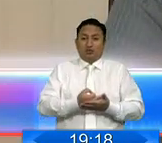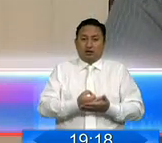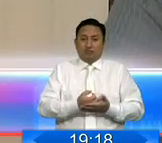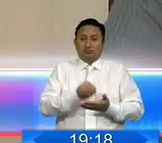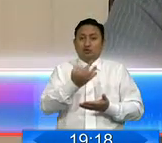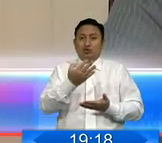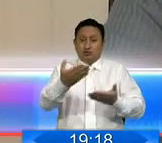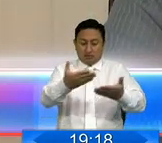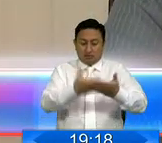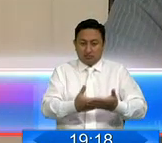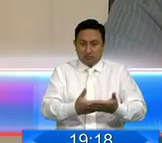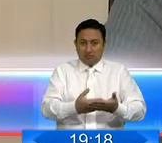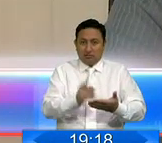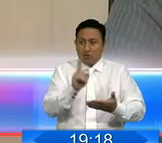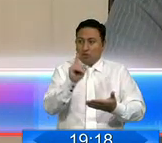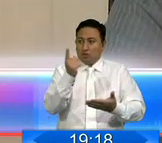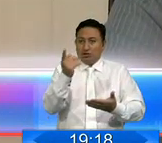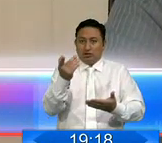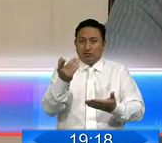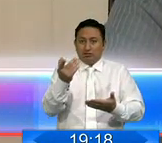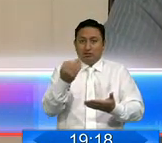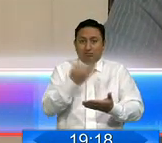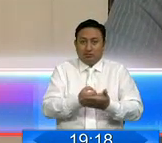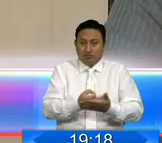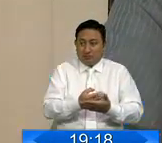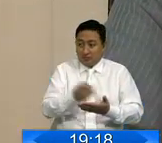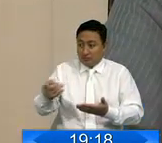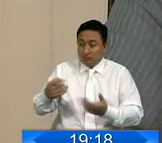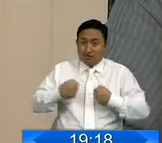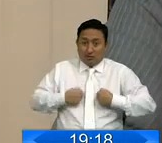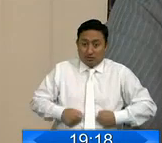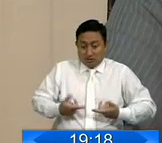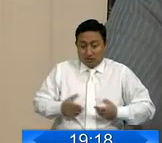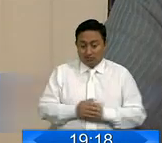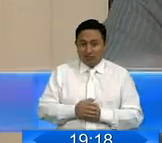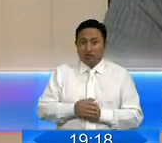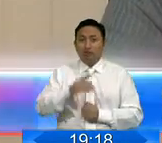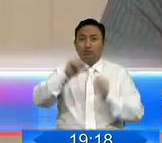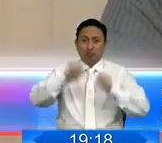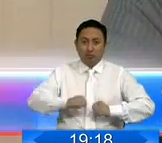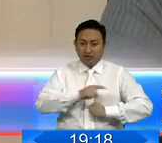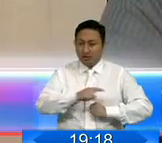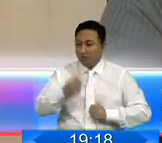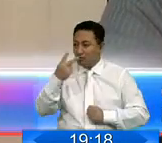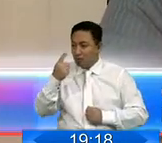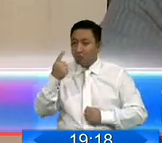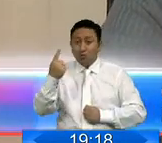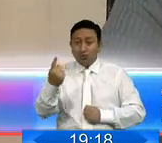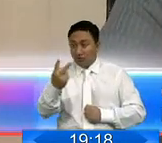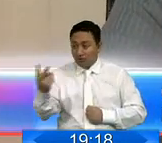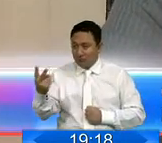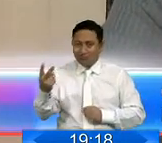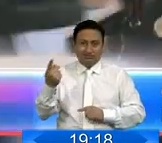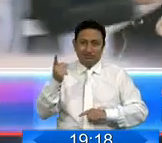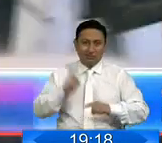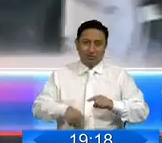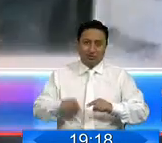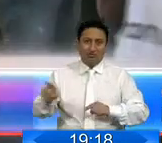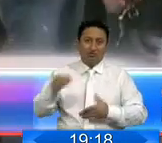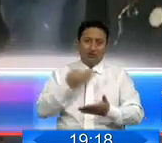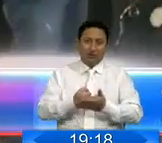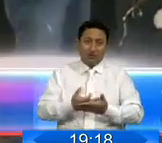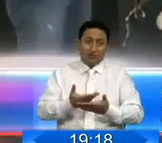No tenemos otra forma de verificar si no es con las facturas que ellos nos presentan.